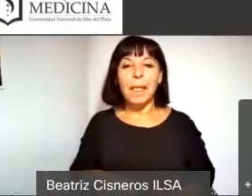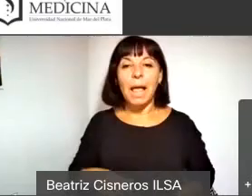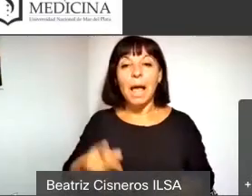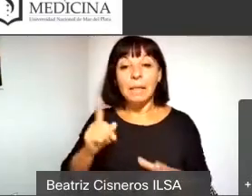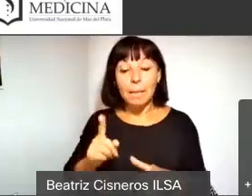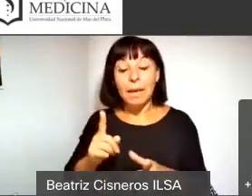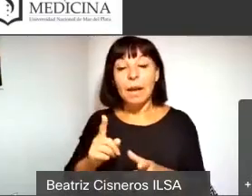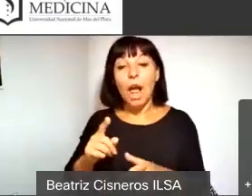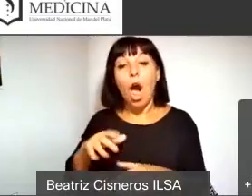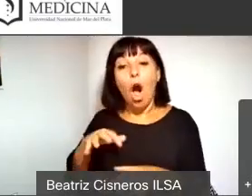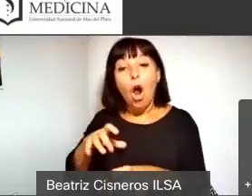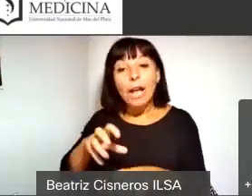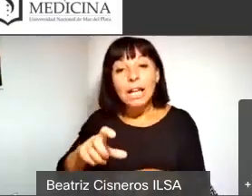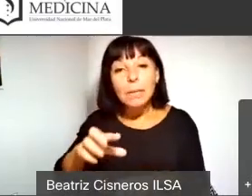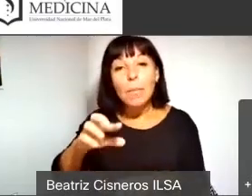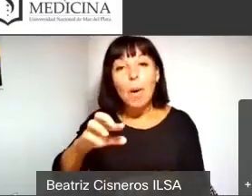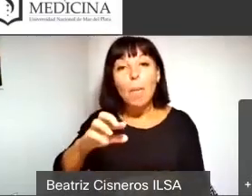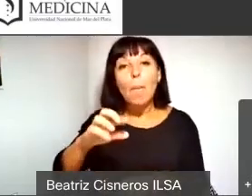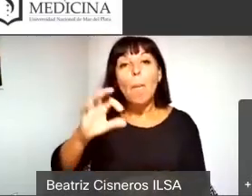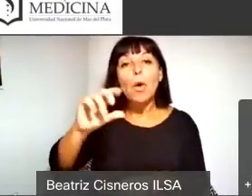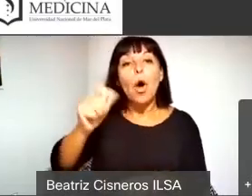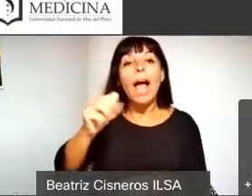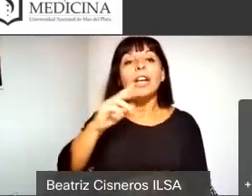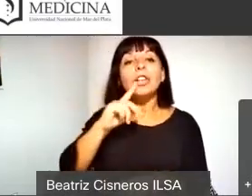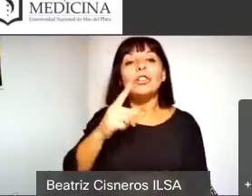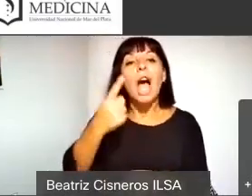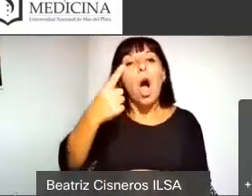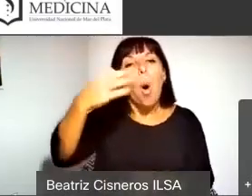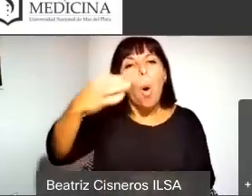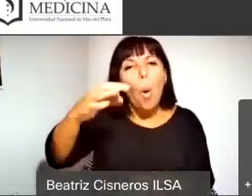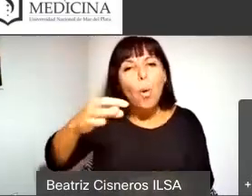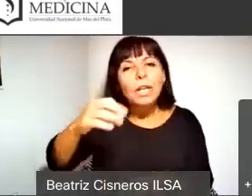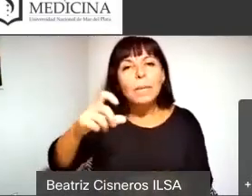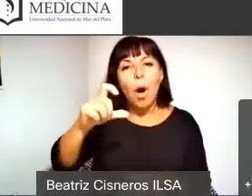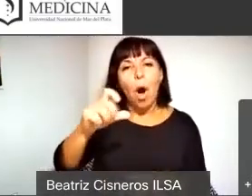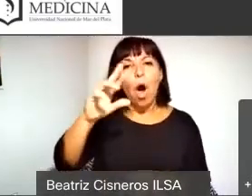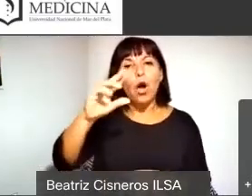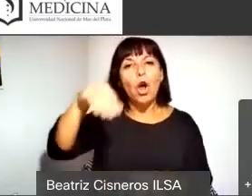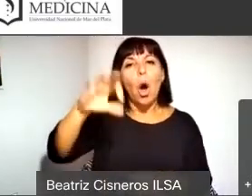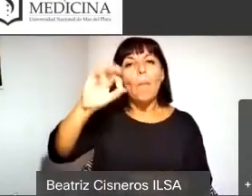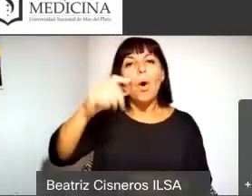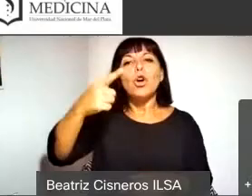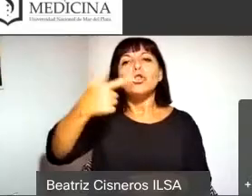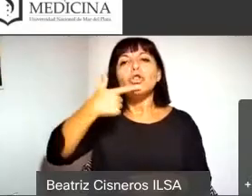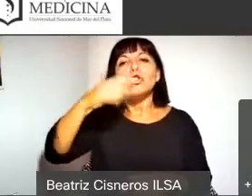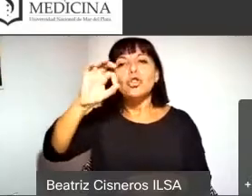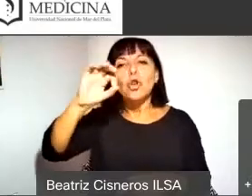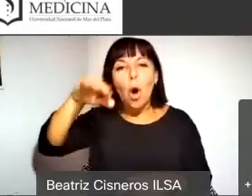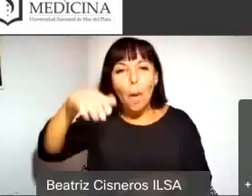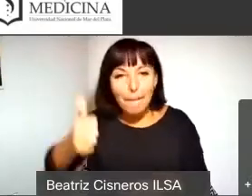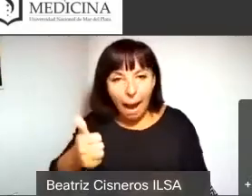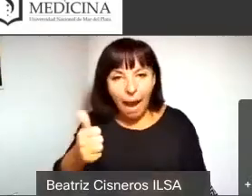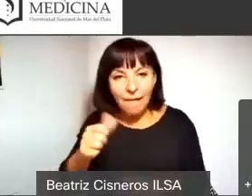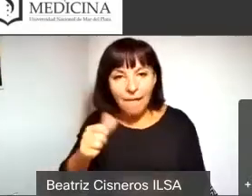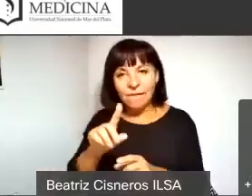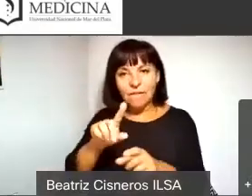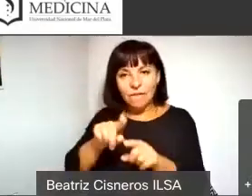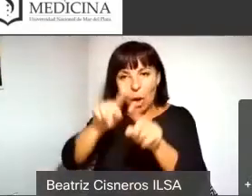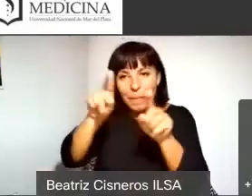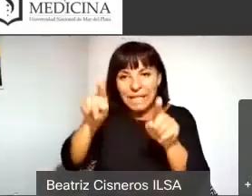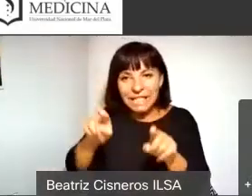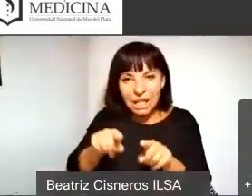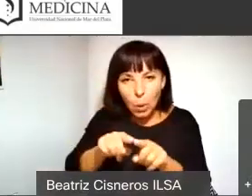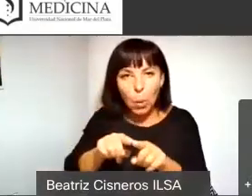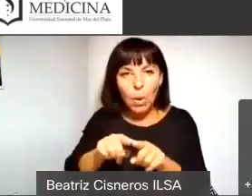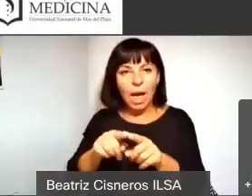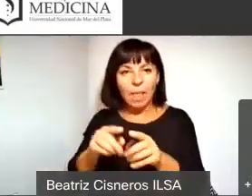organismos procariotas presentan un único cromosoma de forma circular que está anclado a una porción de la cara citosólica de la